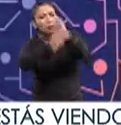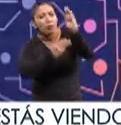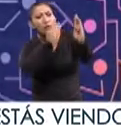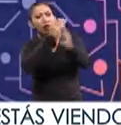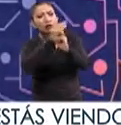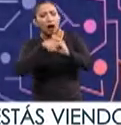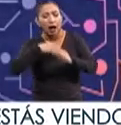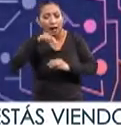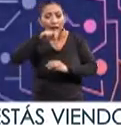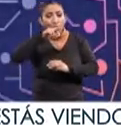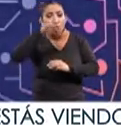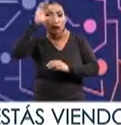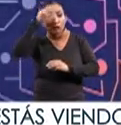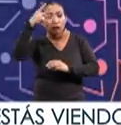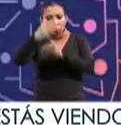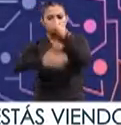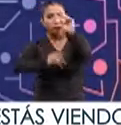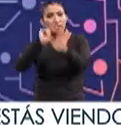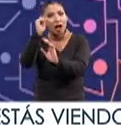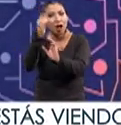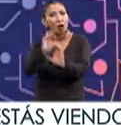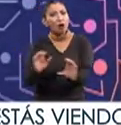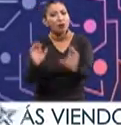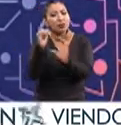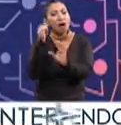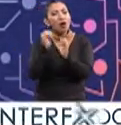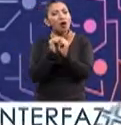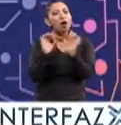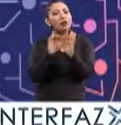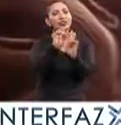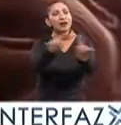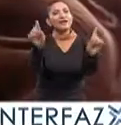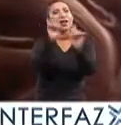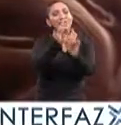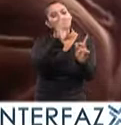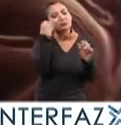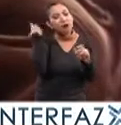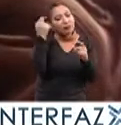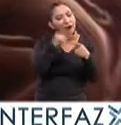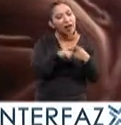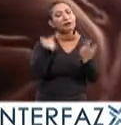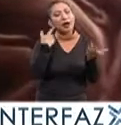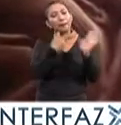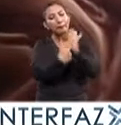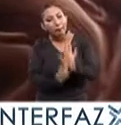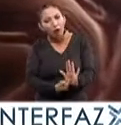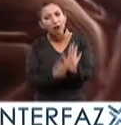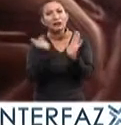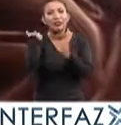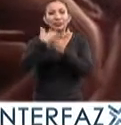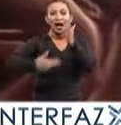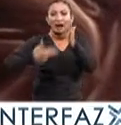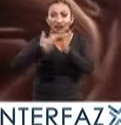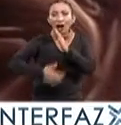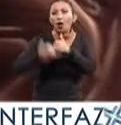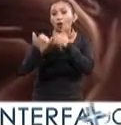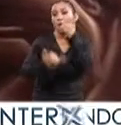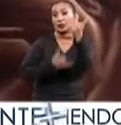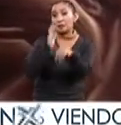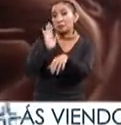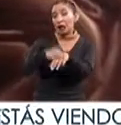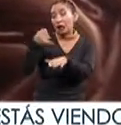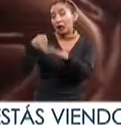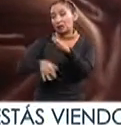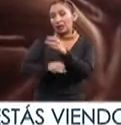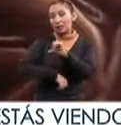de las neurociencias y sus avances tecnológicos a través de diversas charlas, demostraciones, talleres, juegos y